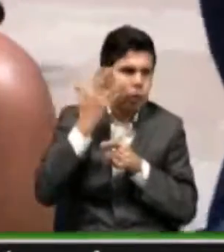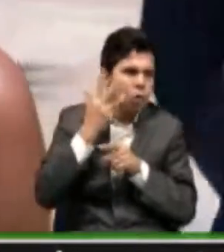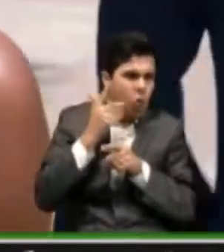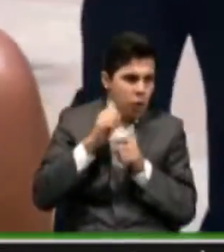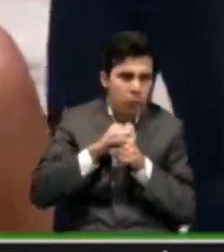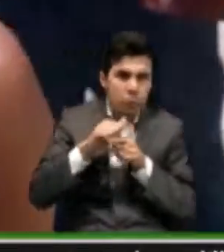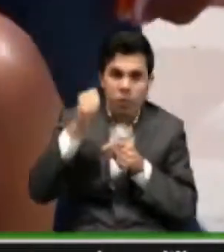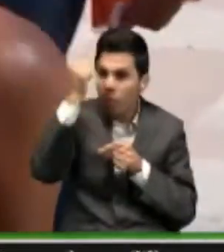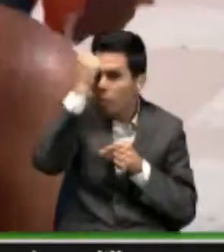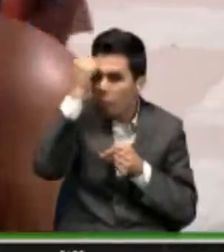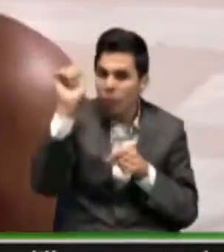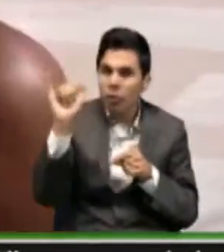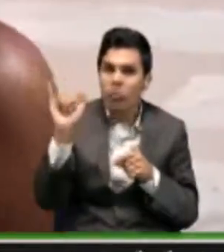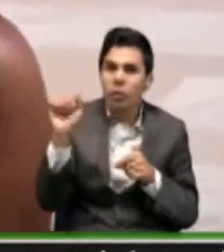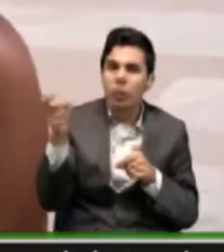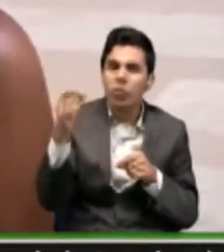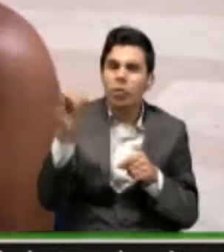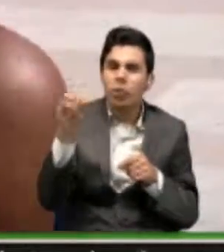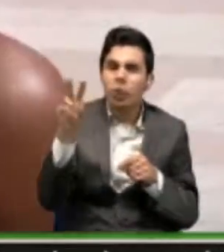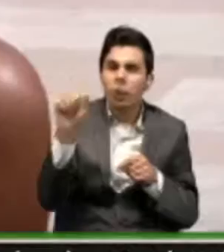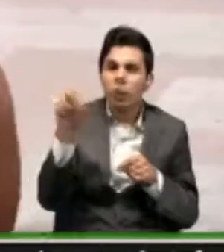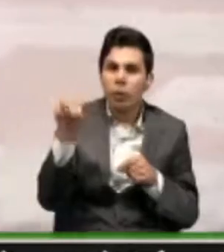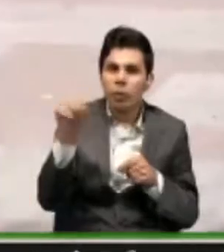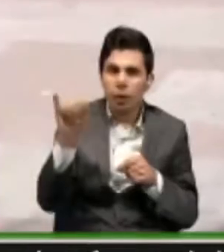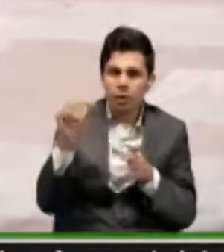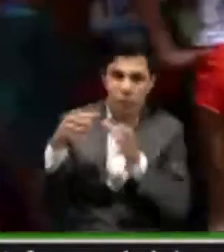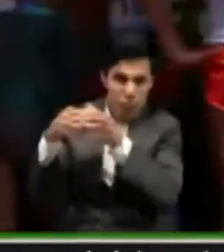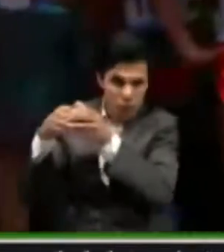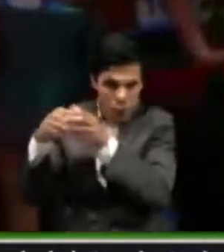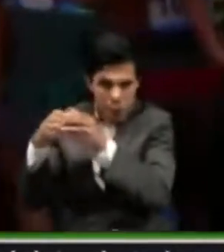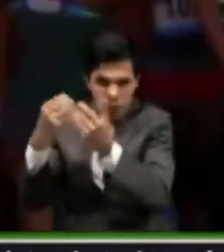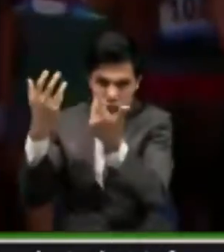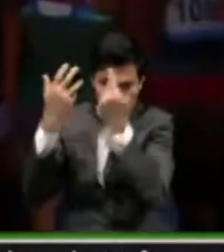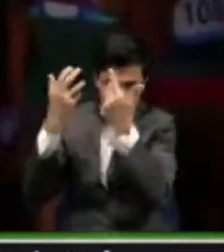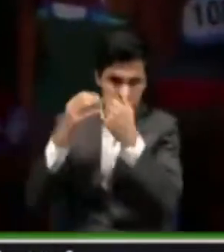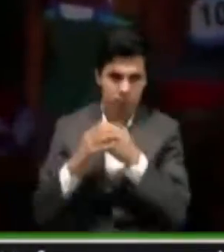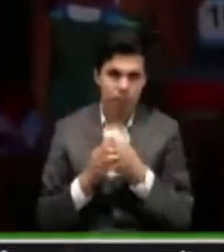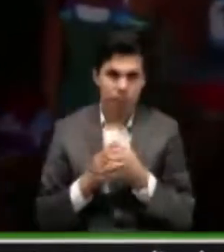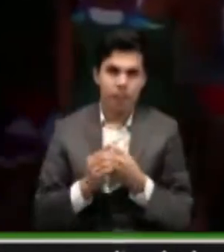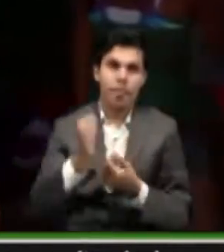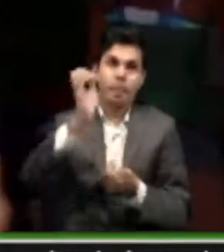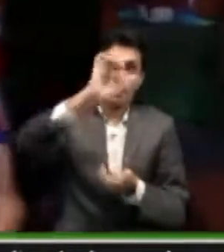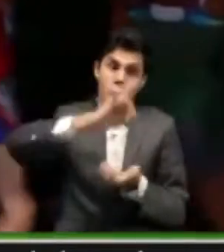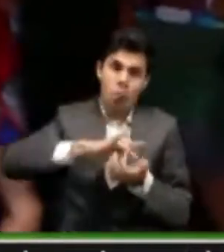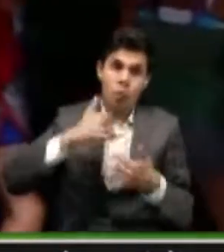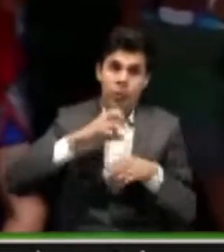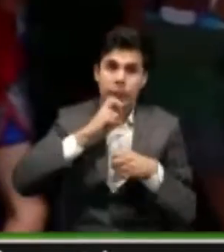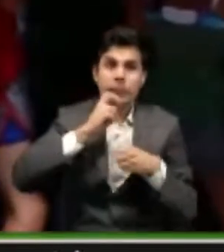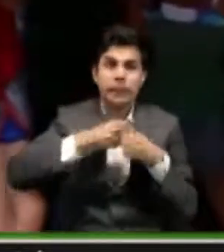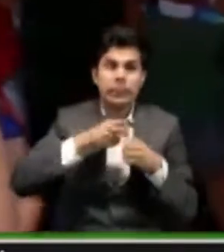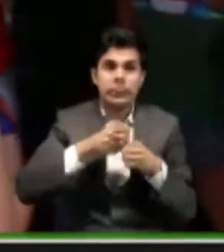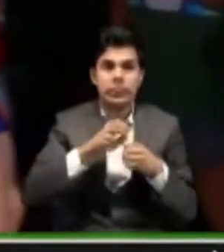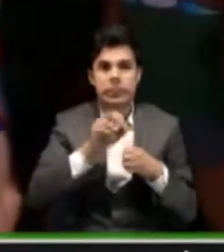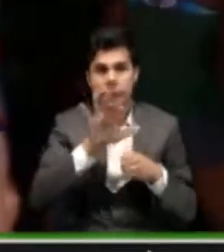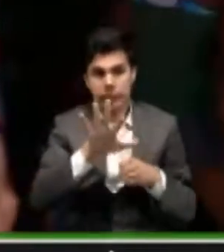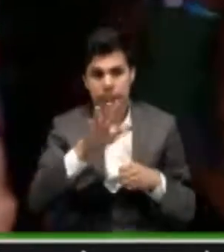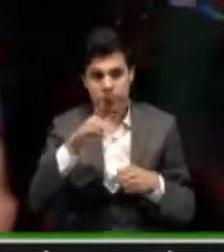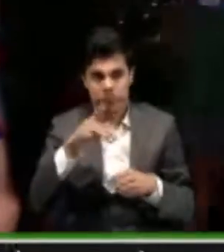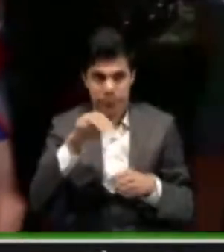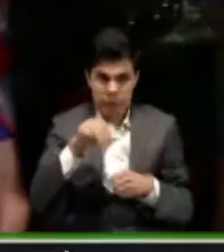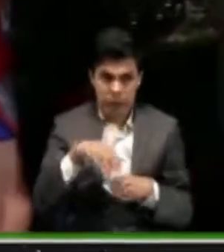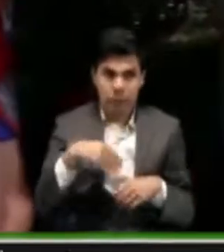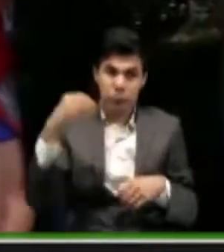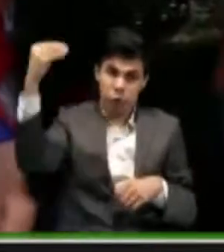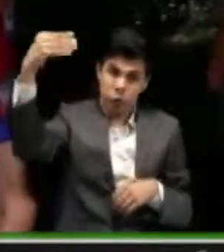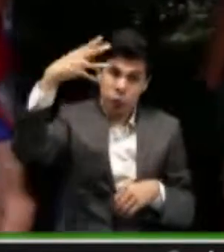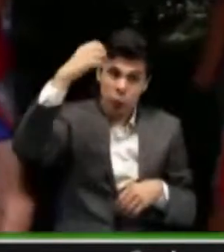con el profesor Joanny Vega Blanco, del Club Marathon Sport. Bueno, pues fue una prueba difícil porque eran 5 kilómetros y el rayo